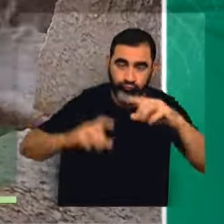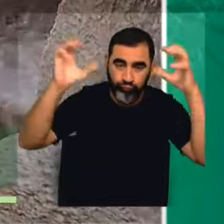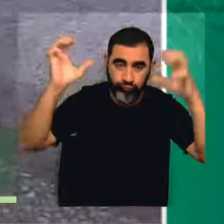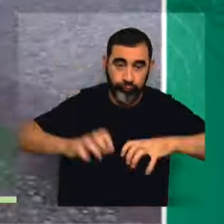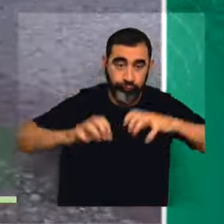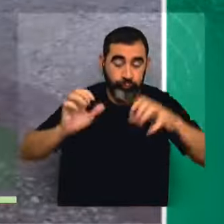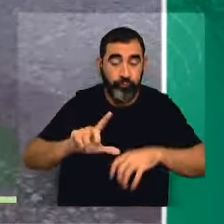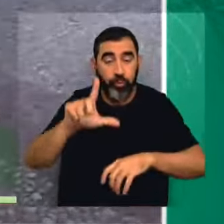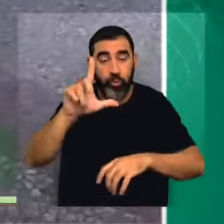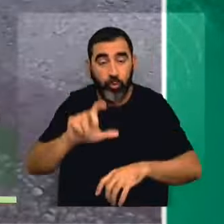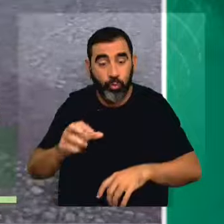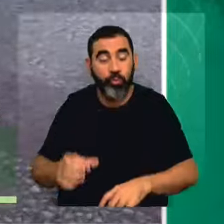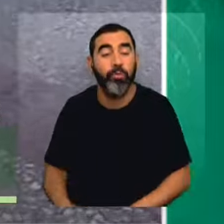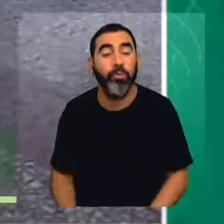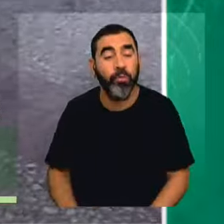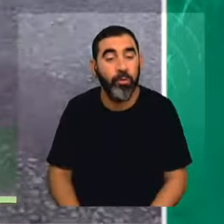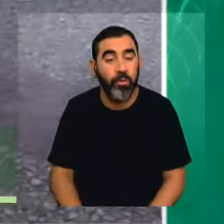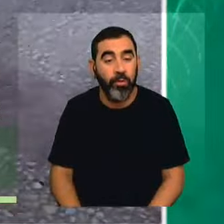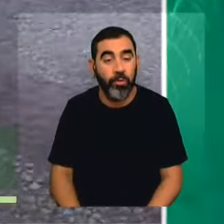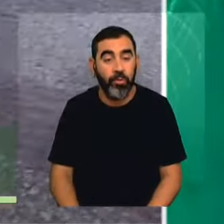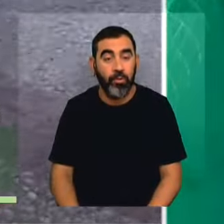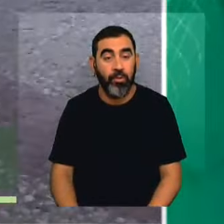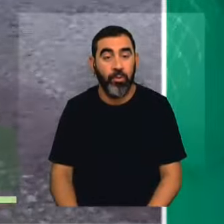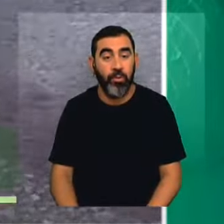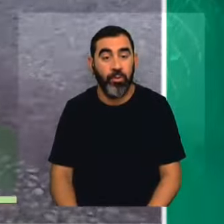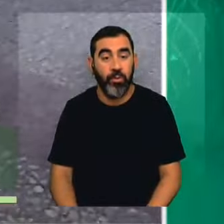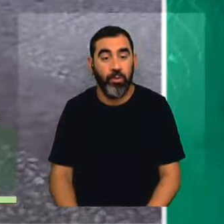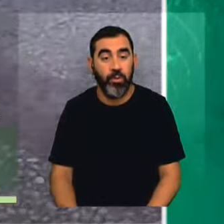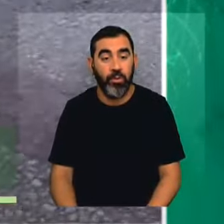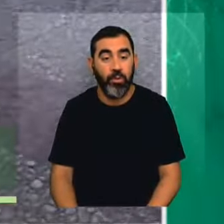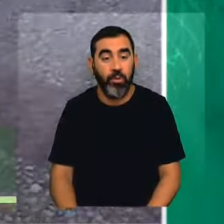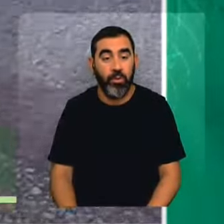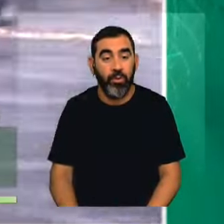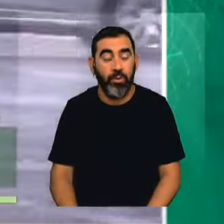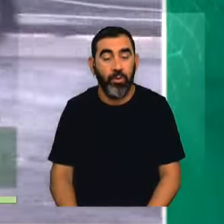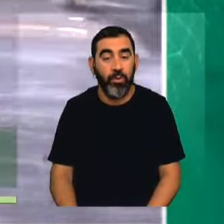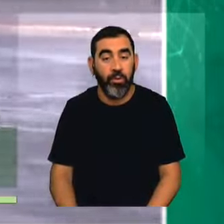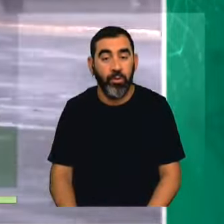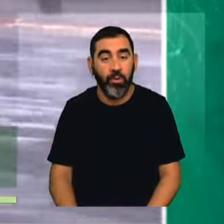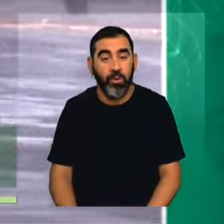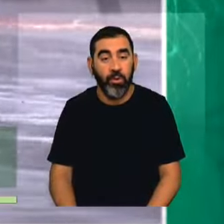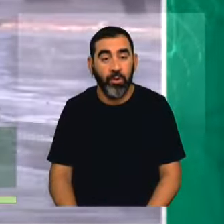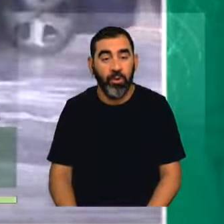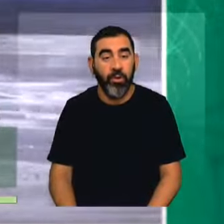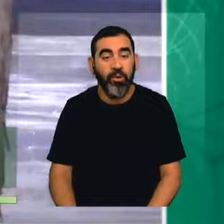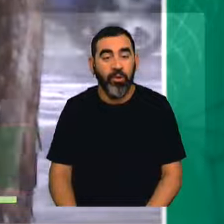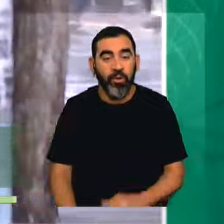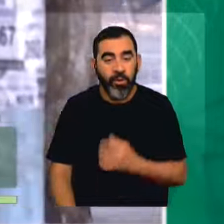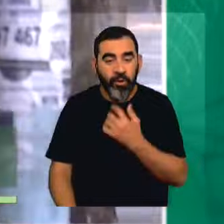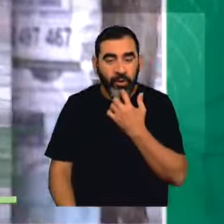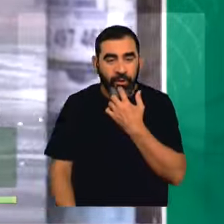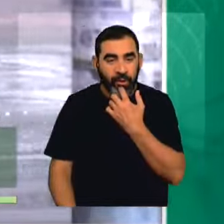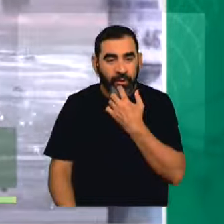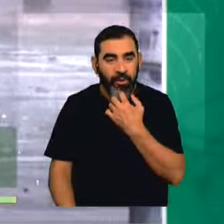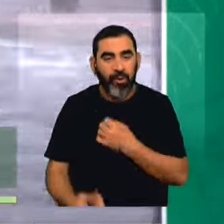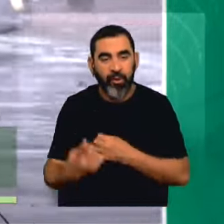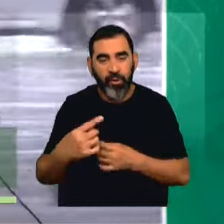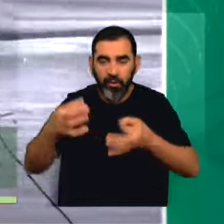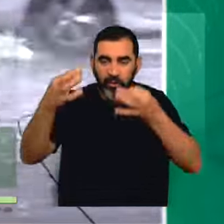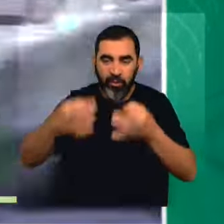tenés condiciones generadas por el nio y la oscilación de Man Julian que te favorecen las lluvias ent bueno tenés